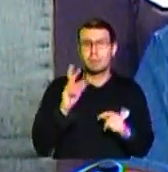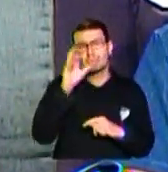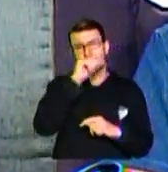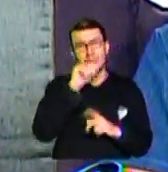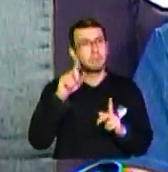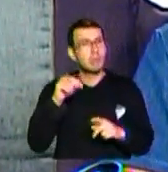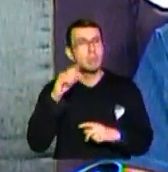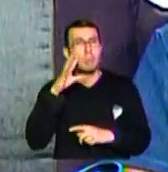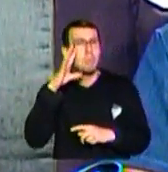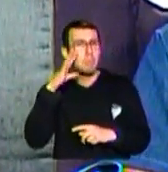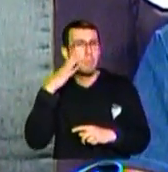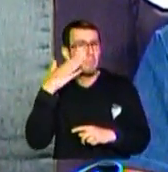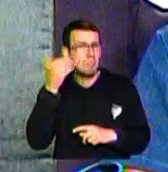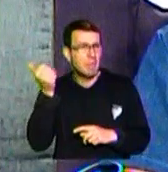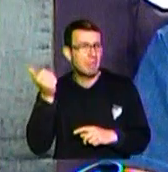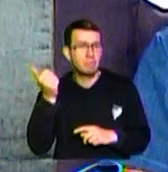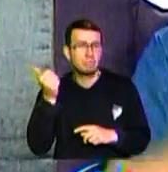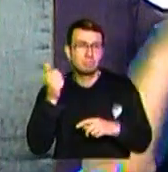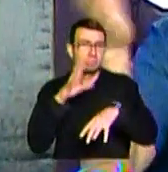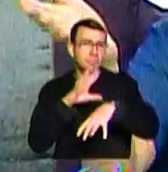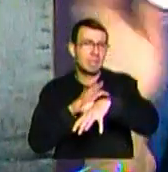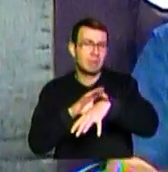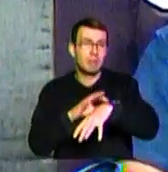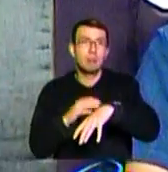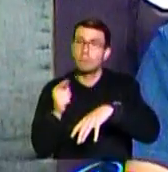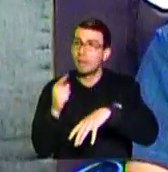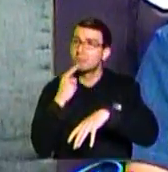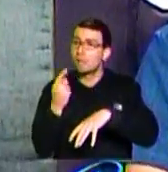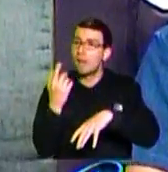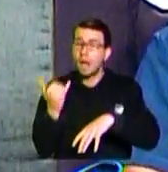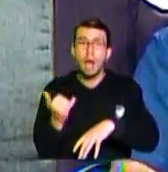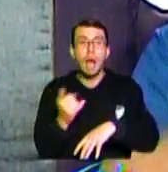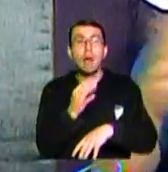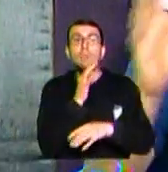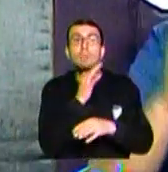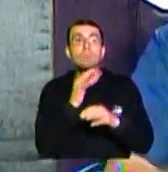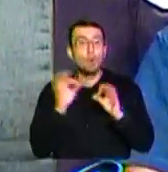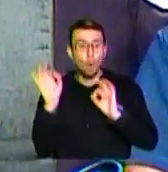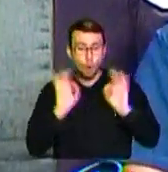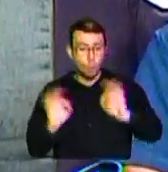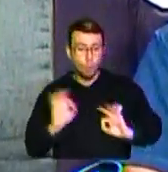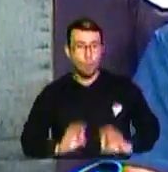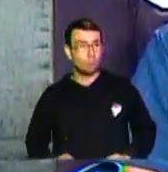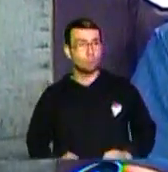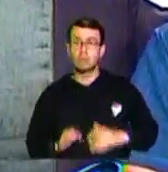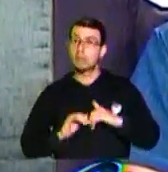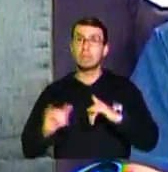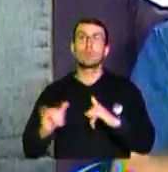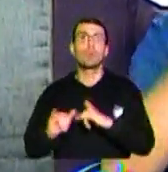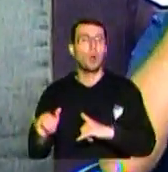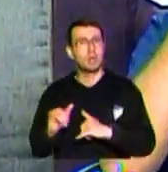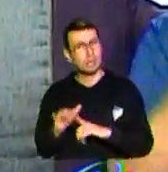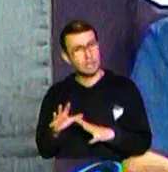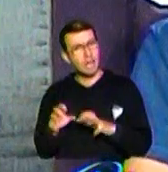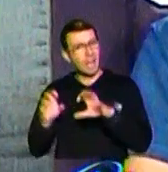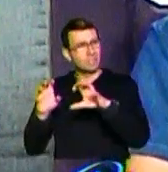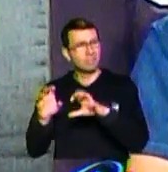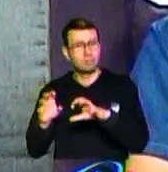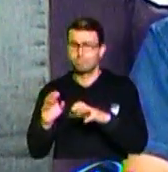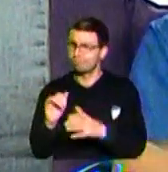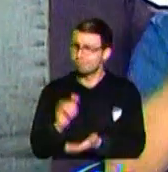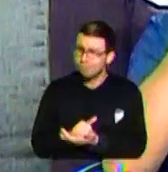también, que las hormonas es igual a cáncer. Las hormonas, sí doctor, pero es que eso es cáncer. Eso no es